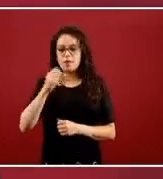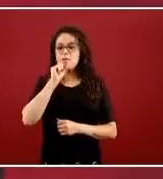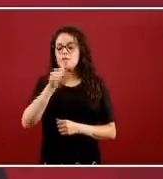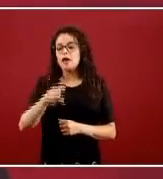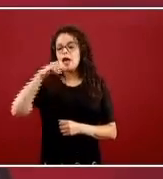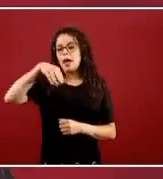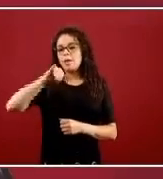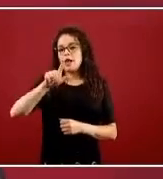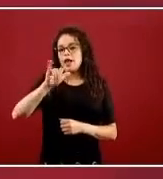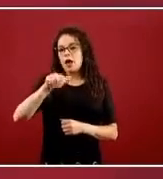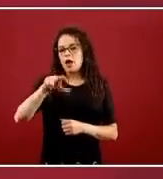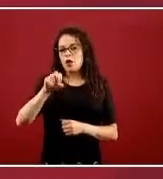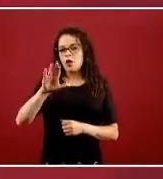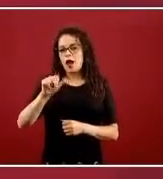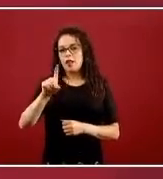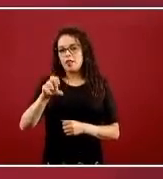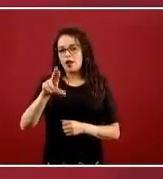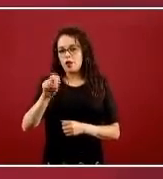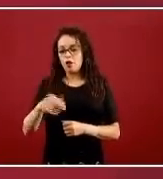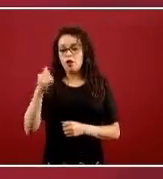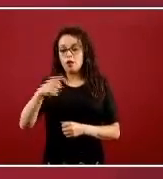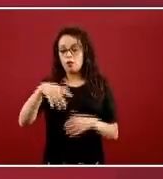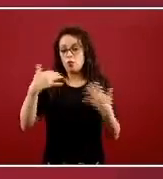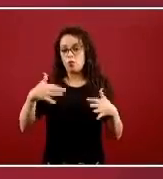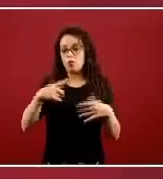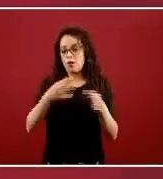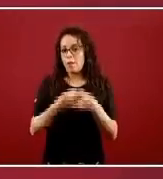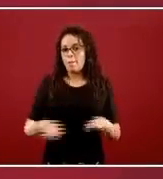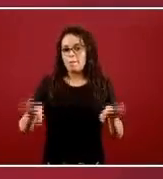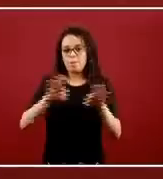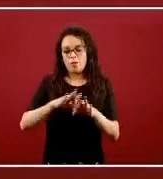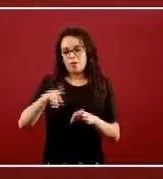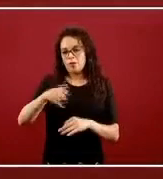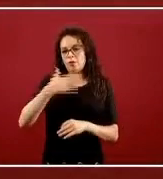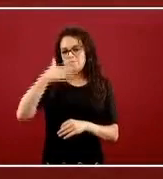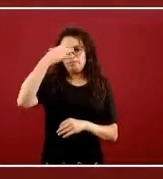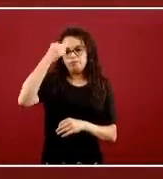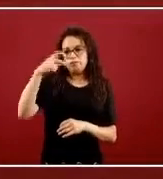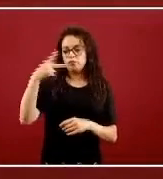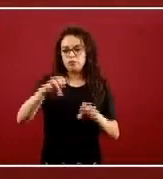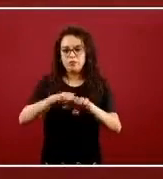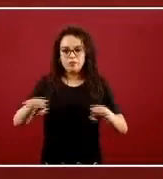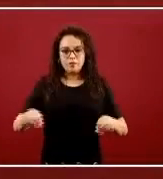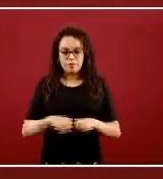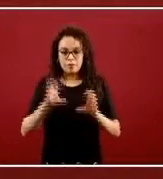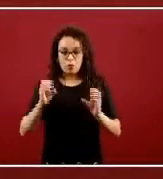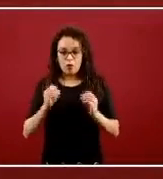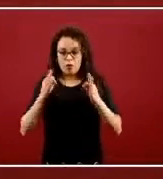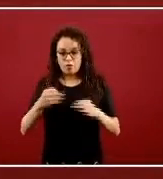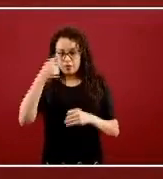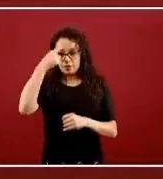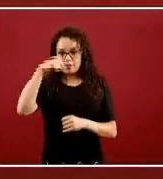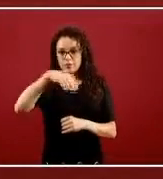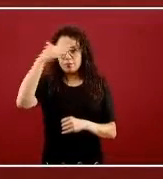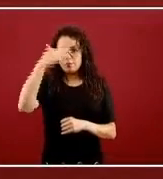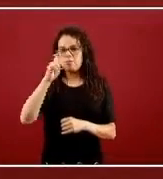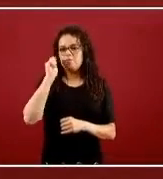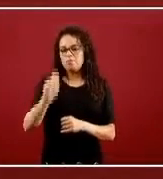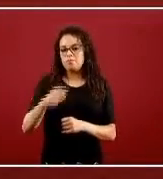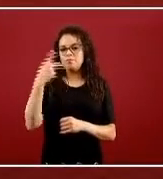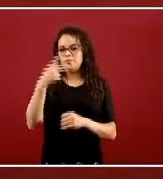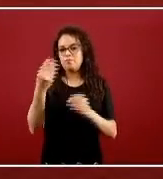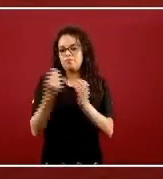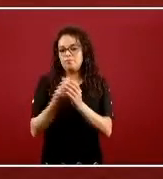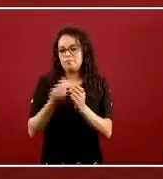Calderón y su talentosísimo equipo en la Oficina de Estrategia Nacional Digital o